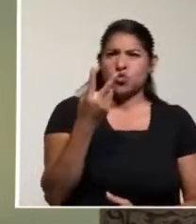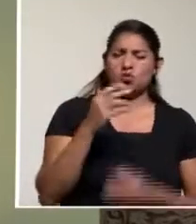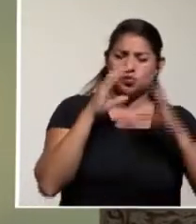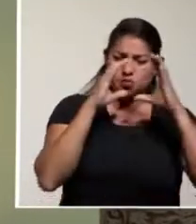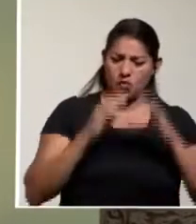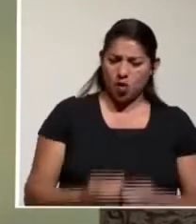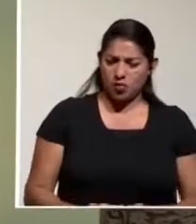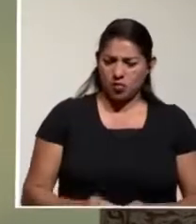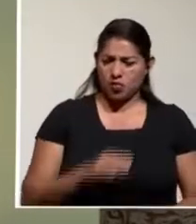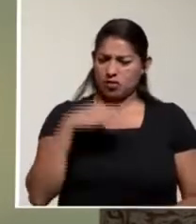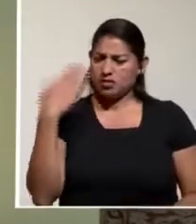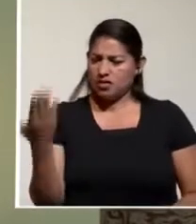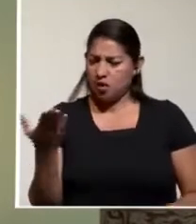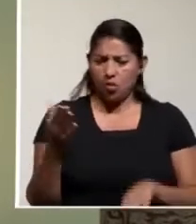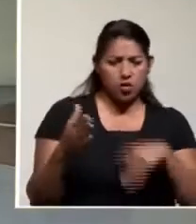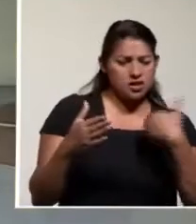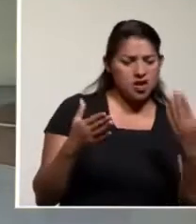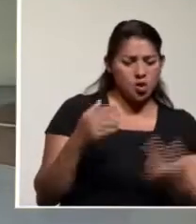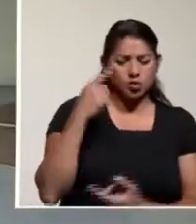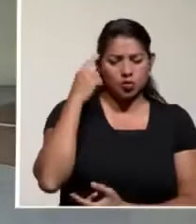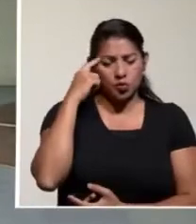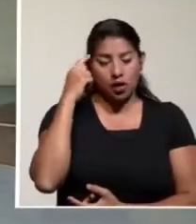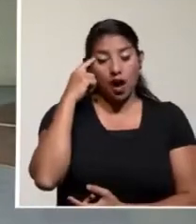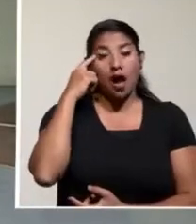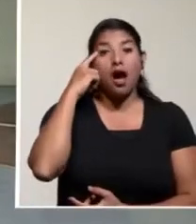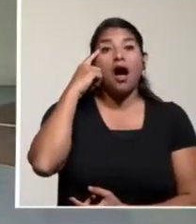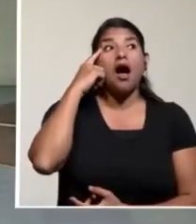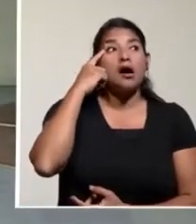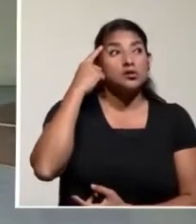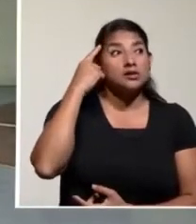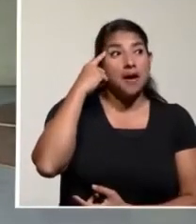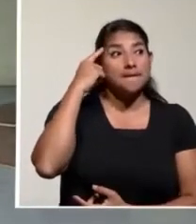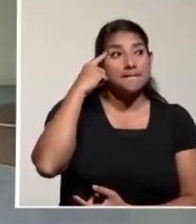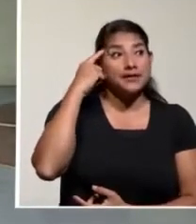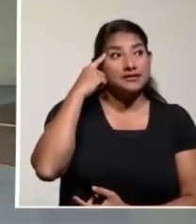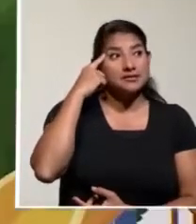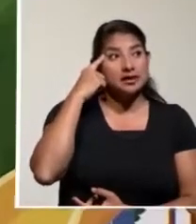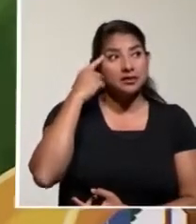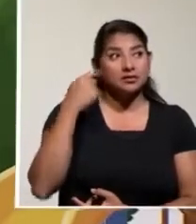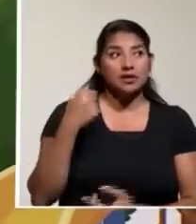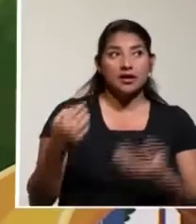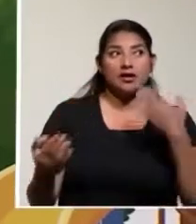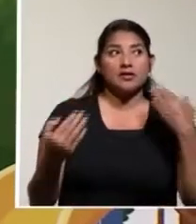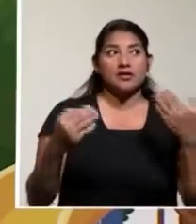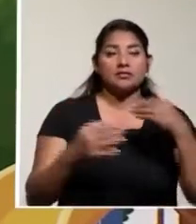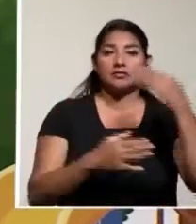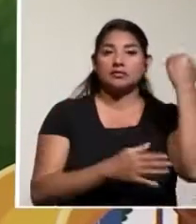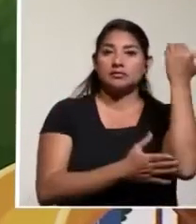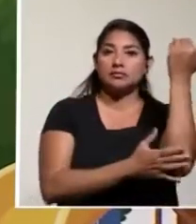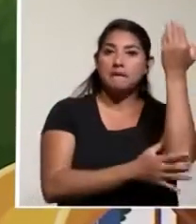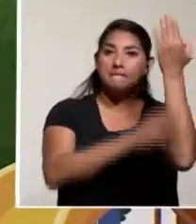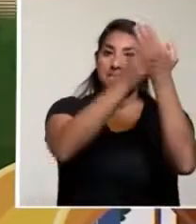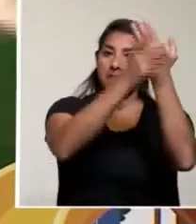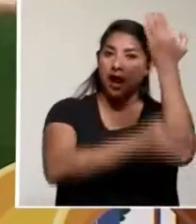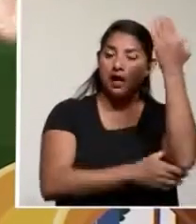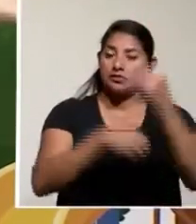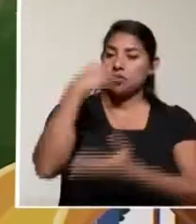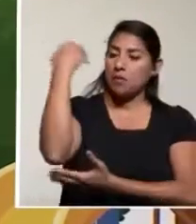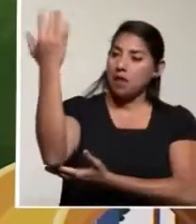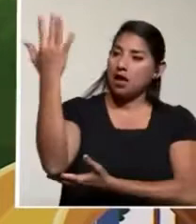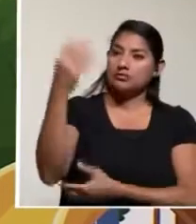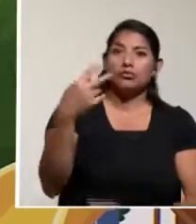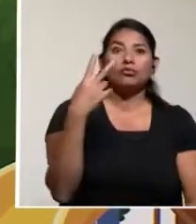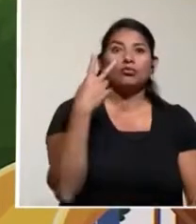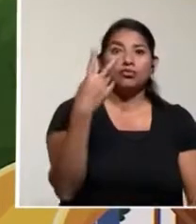dos? De un lado y del otro. Yo ahora estaba descubriendo con estos ejercicios. Ajá. Que usted me dijo, por ejemplo, primero un brazo. Ajá. Y después el